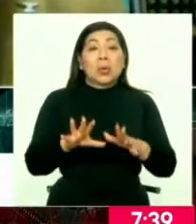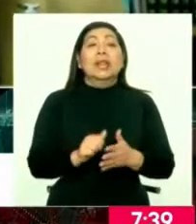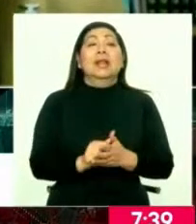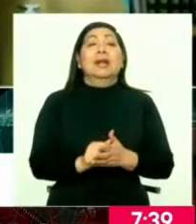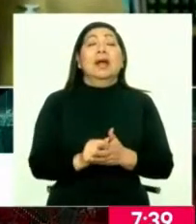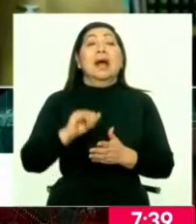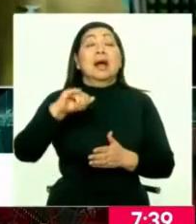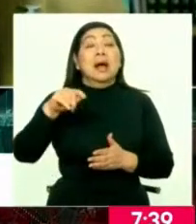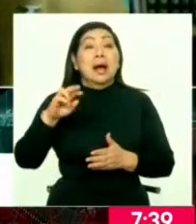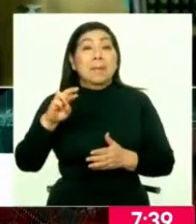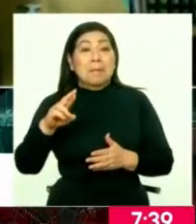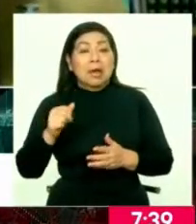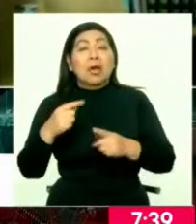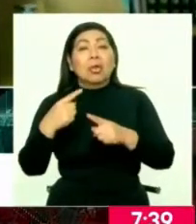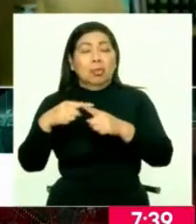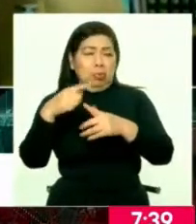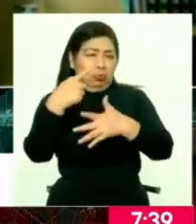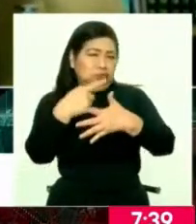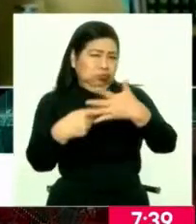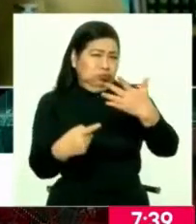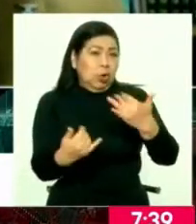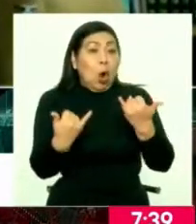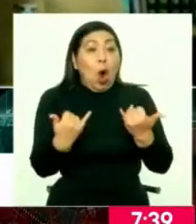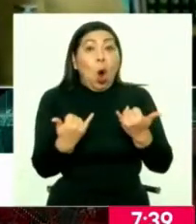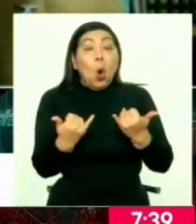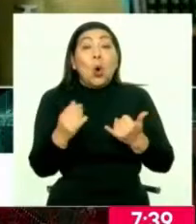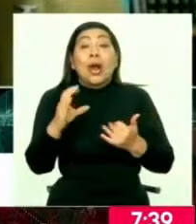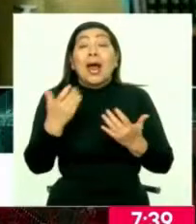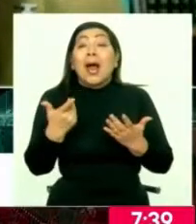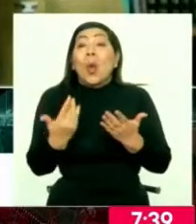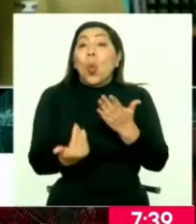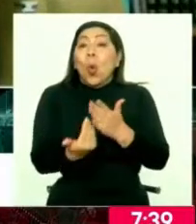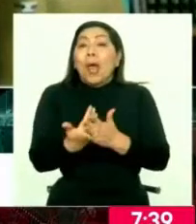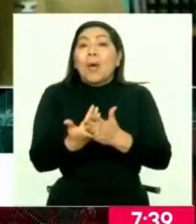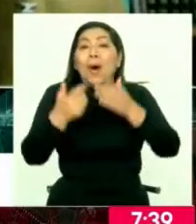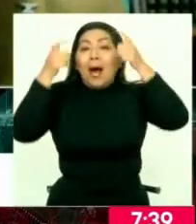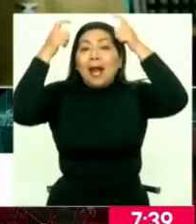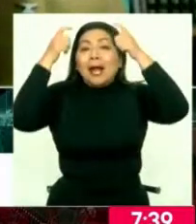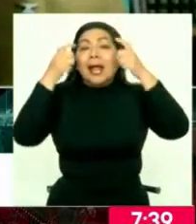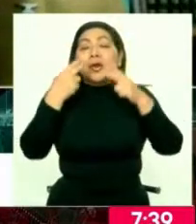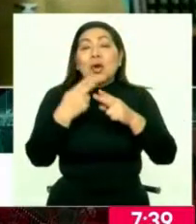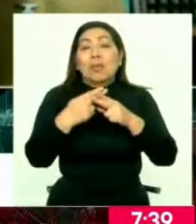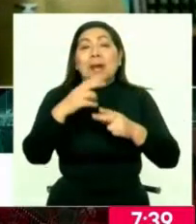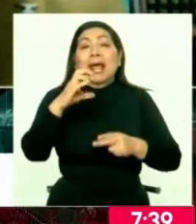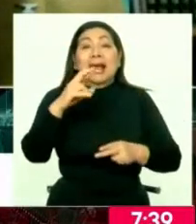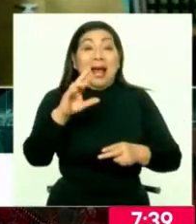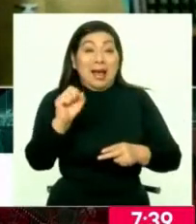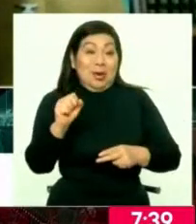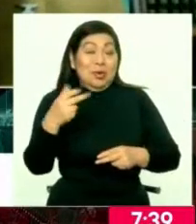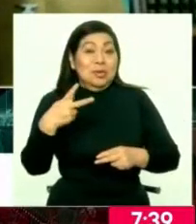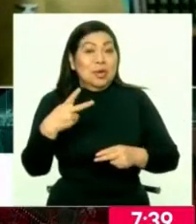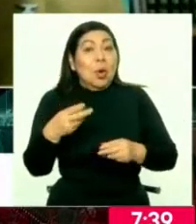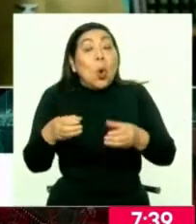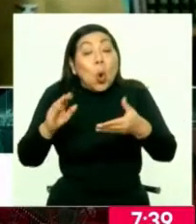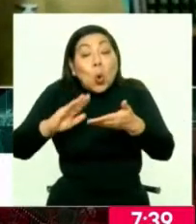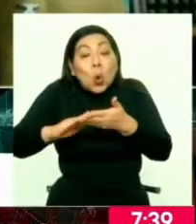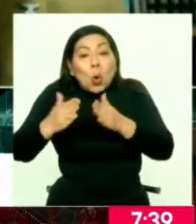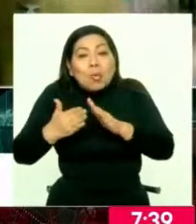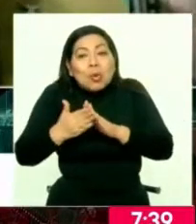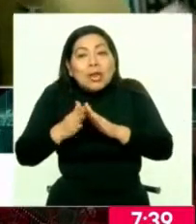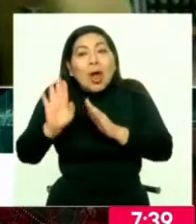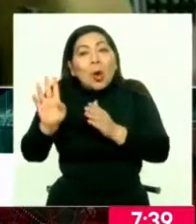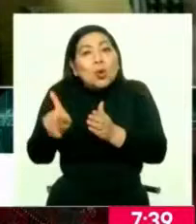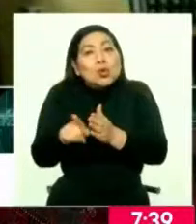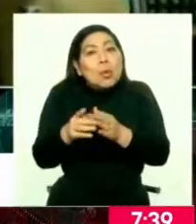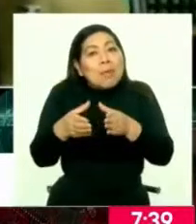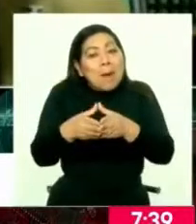Belice, Jamaica y varios países más. Ahora va a ser Carlos III. Estos países forman parte de la mancomunidad británica,